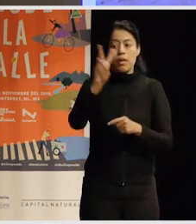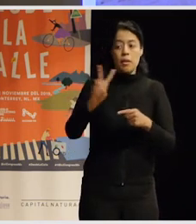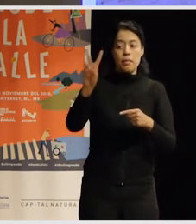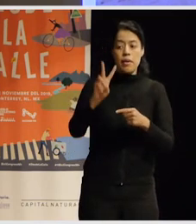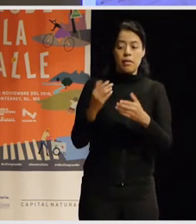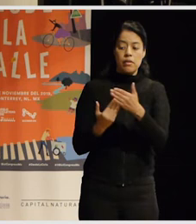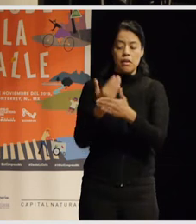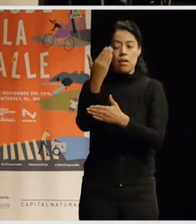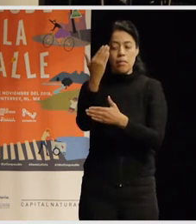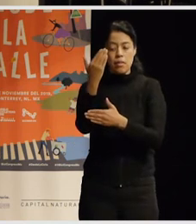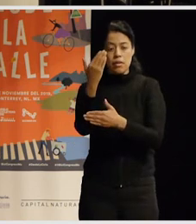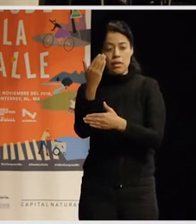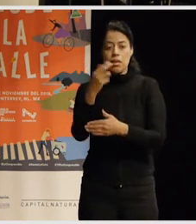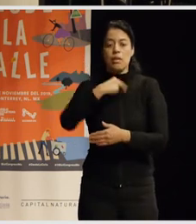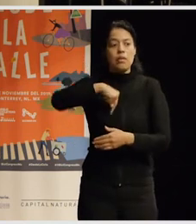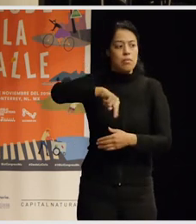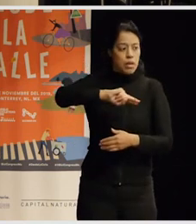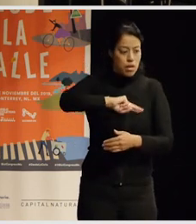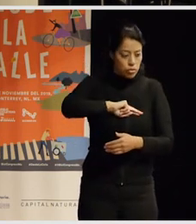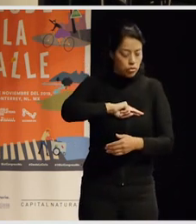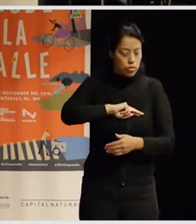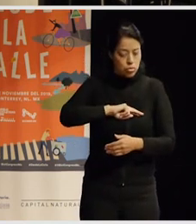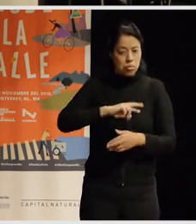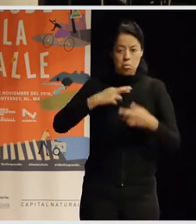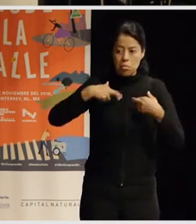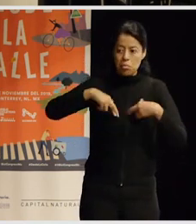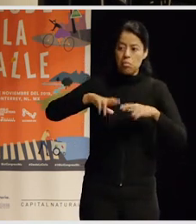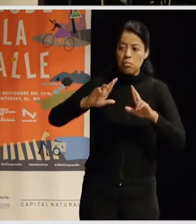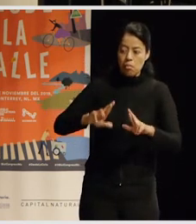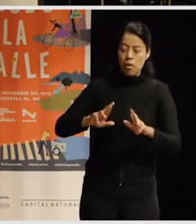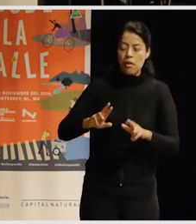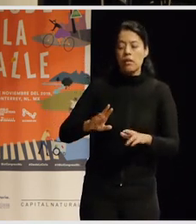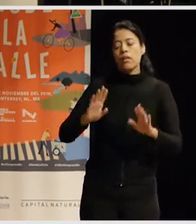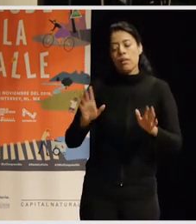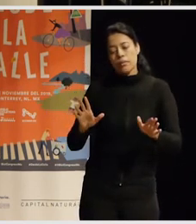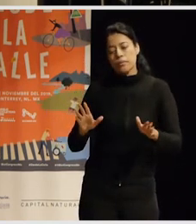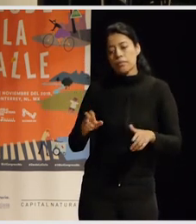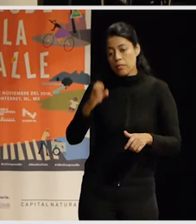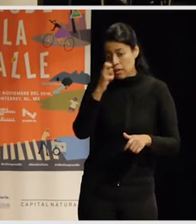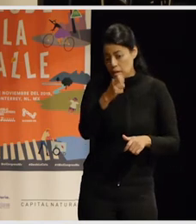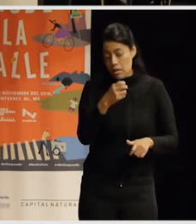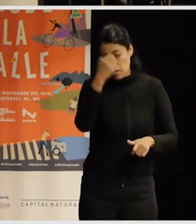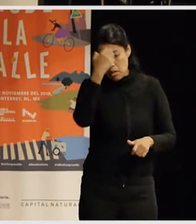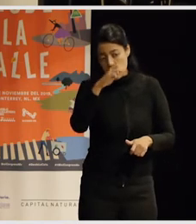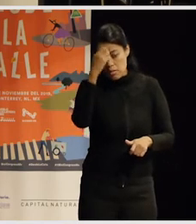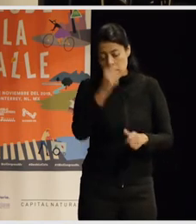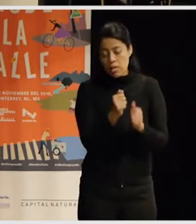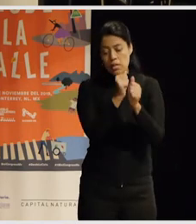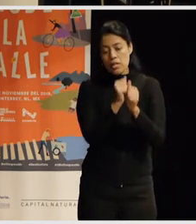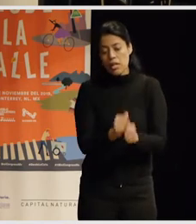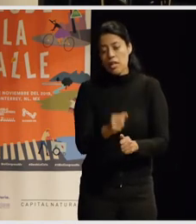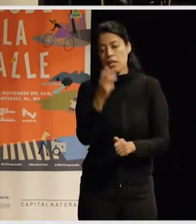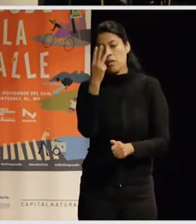conos clavados y para nosotros es algo bien representativo que mínimo en esta experiencia se queden